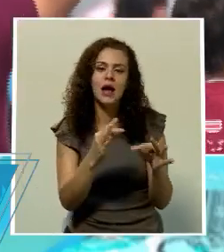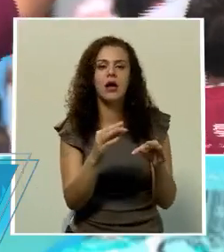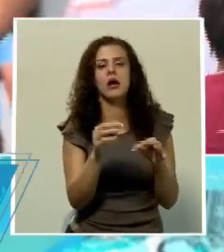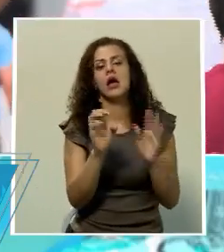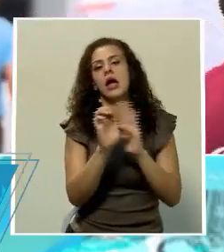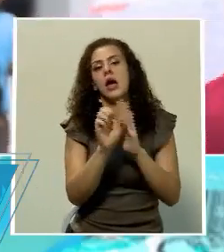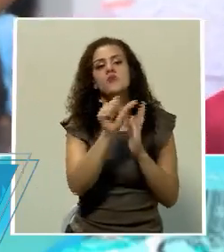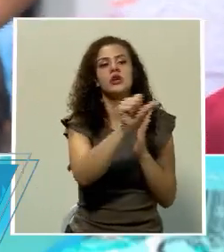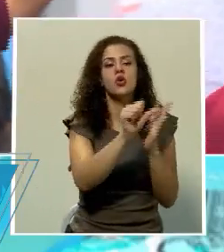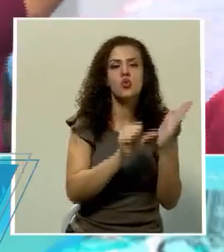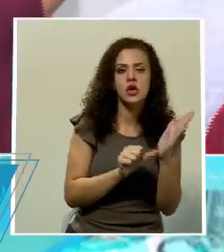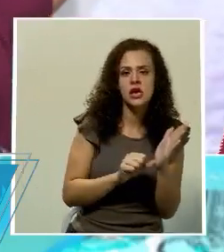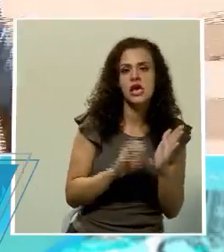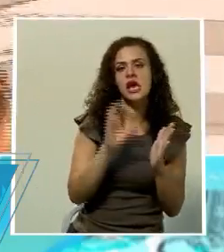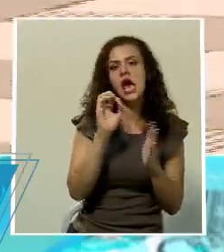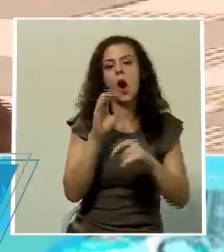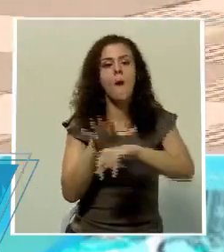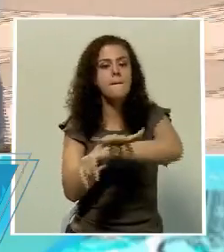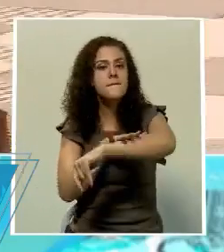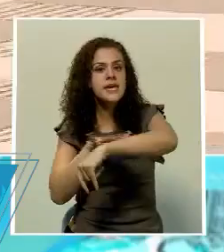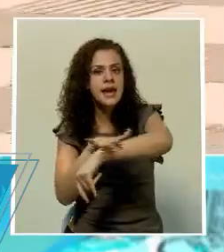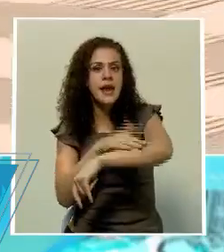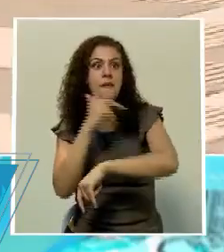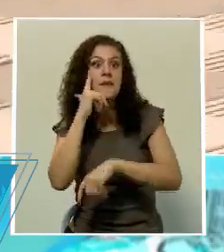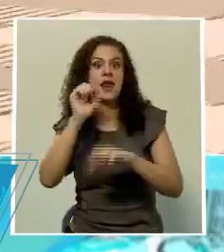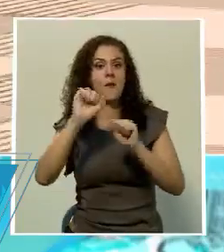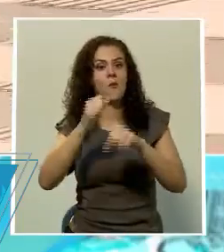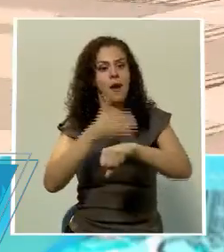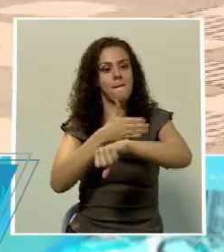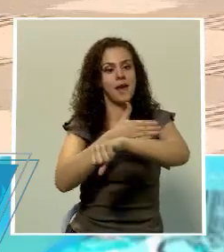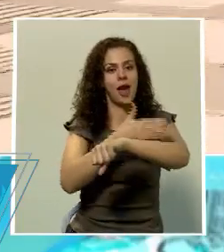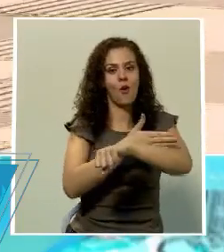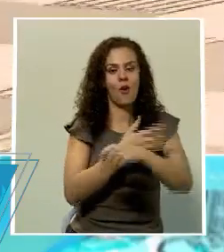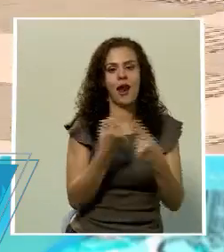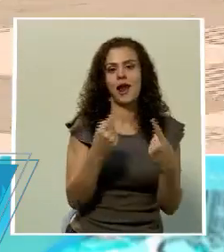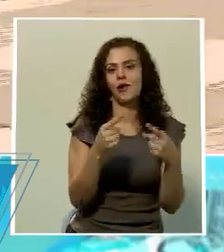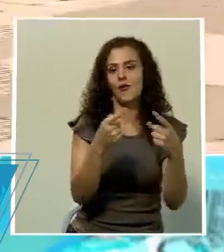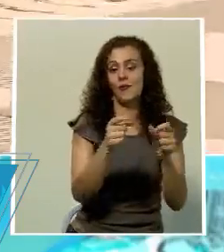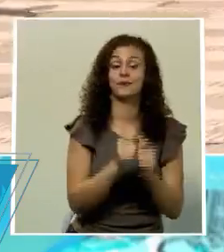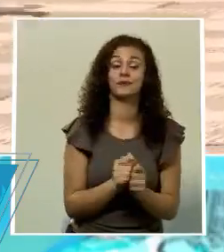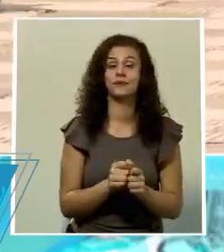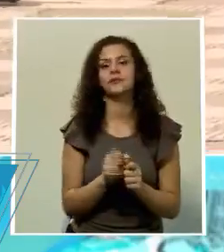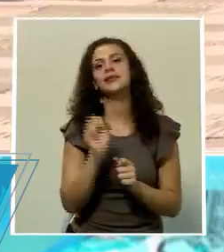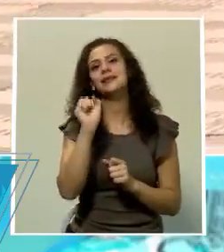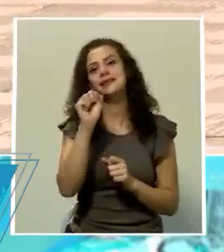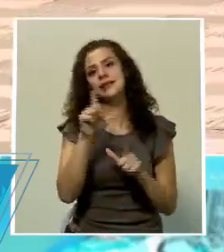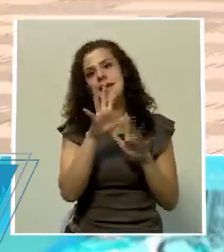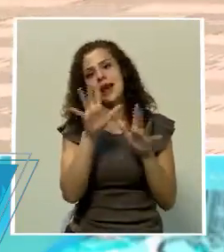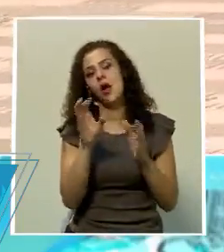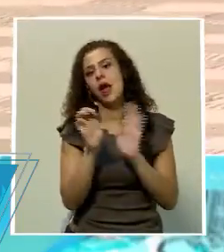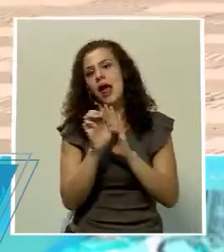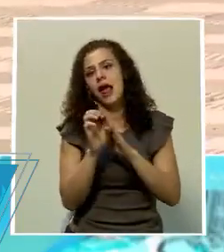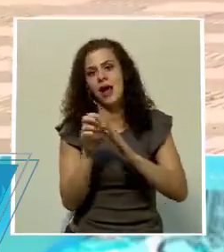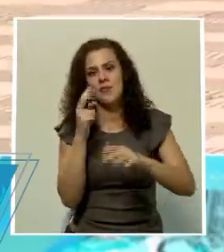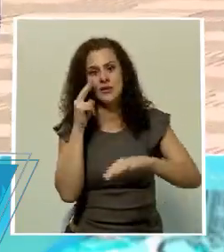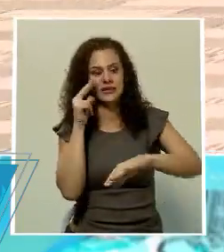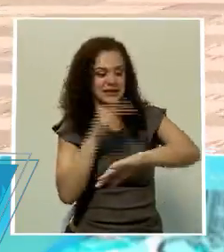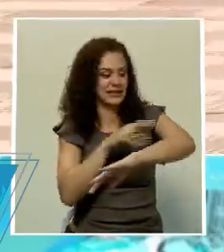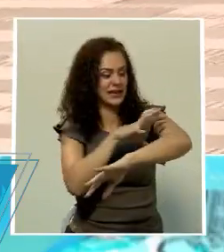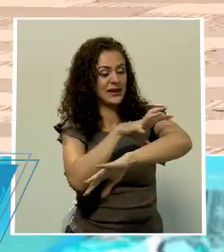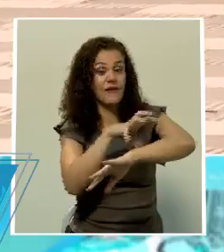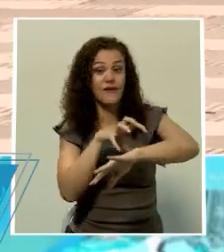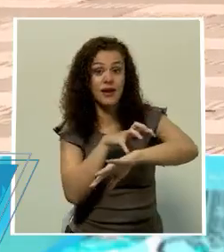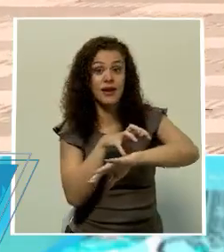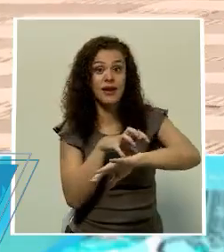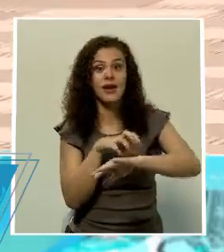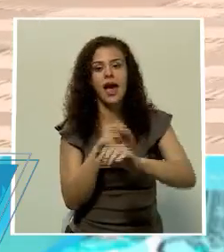nivel quirúrgico o dermatológico, para mejorar la secuela. Ciertamente una secuela visible pues hace